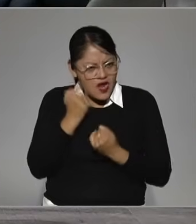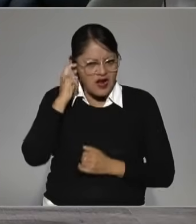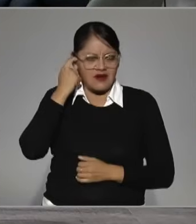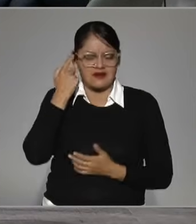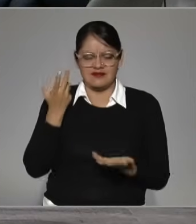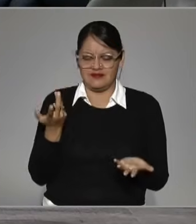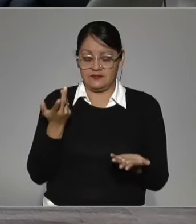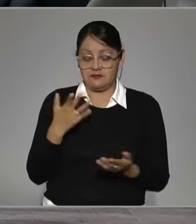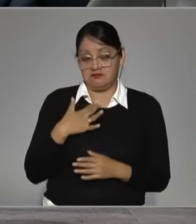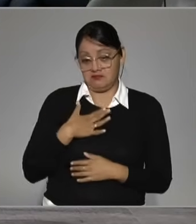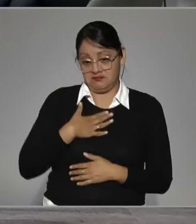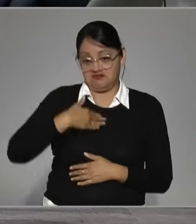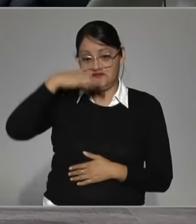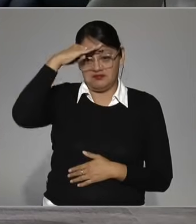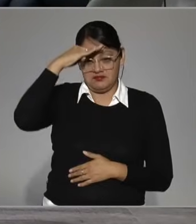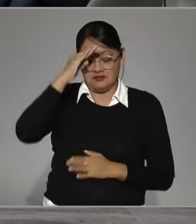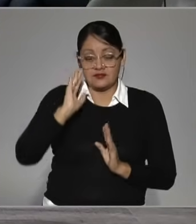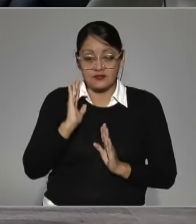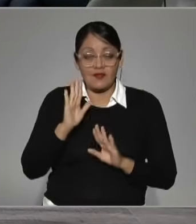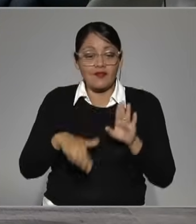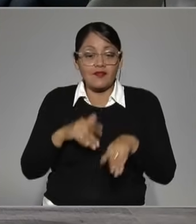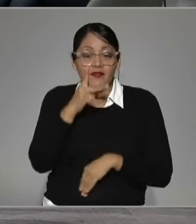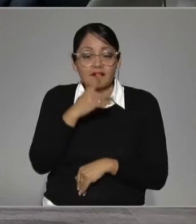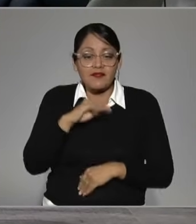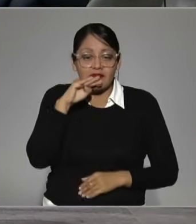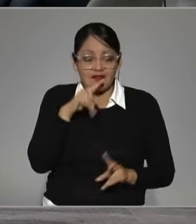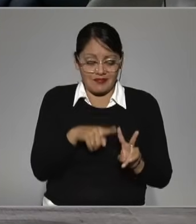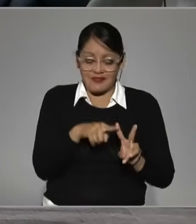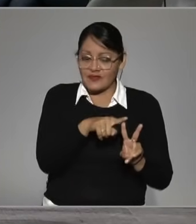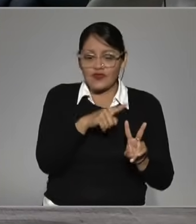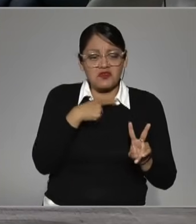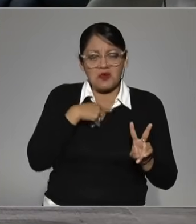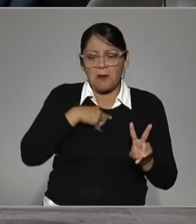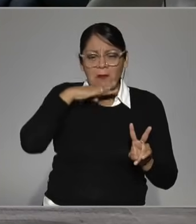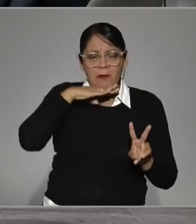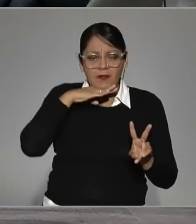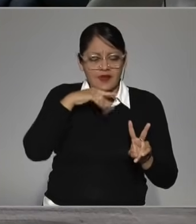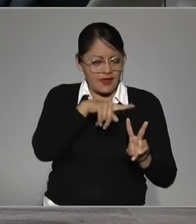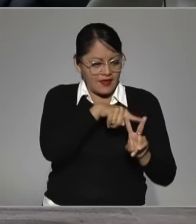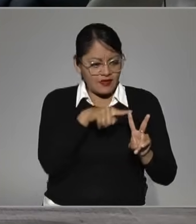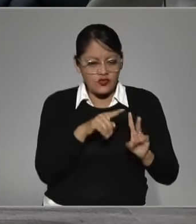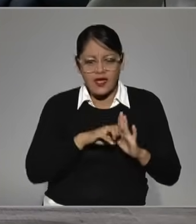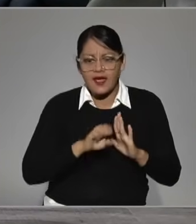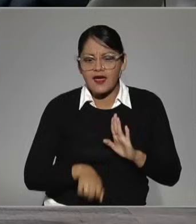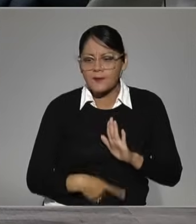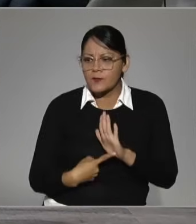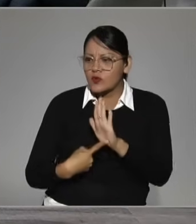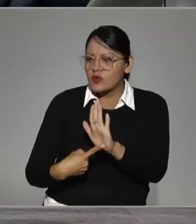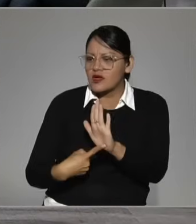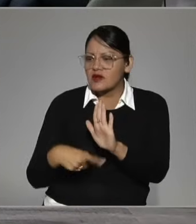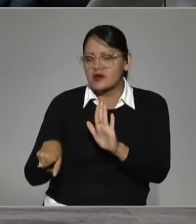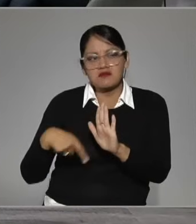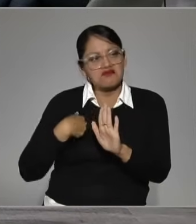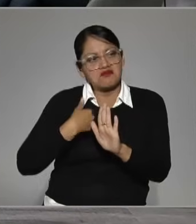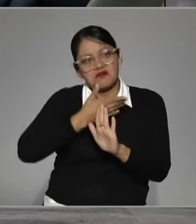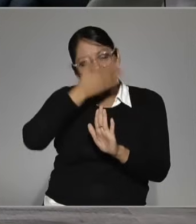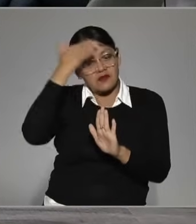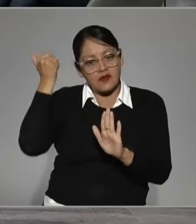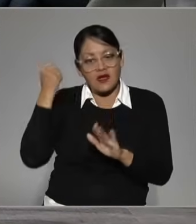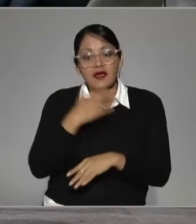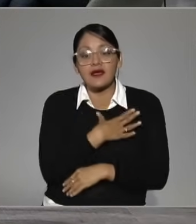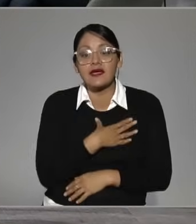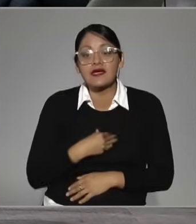parece, no sé ustedes qué piensen, que muchas veces los papás no son conscientes del ejemplo que les están dando a los hijos. Y los